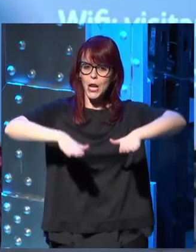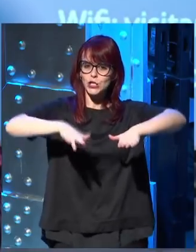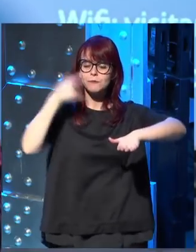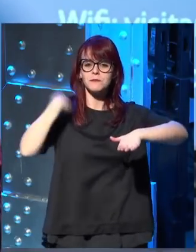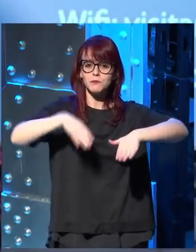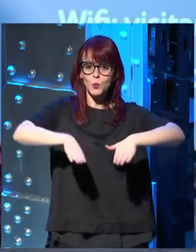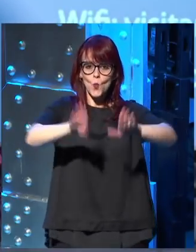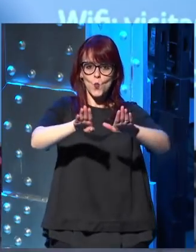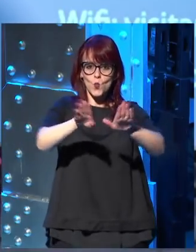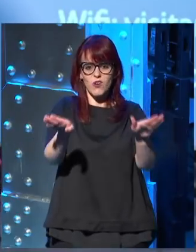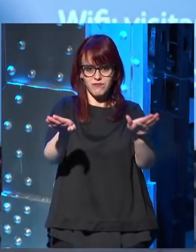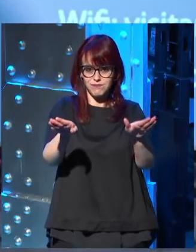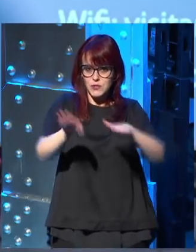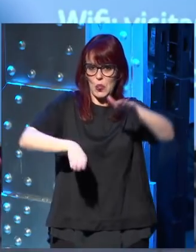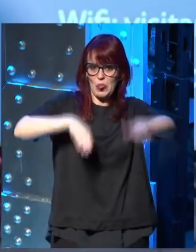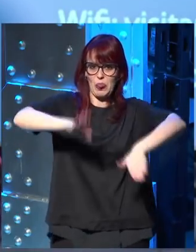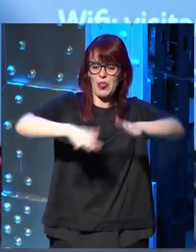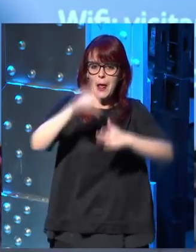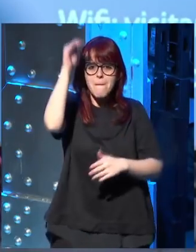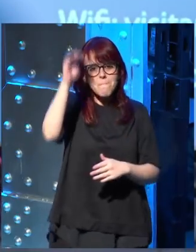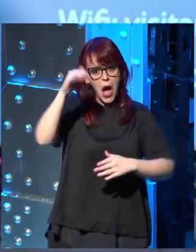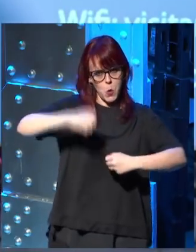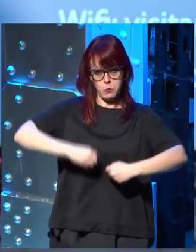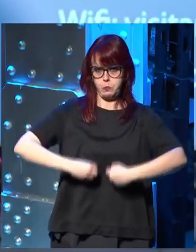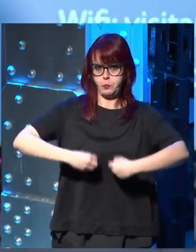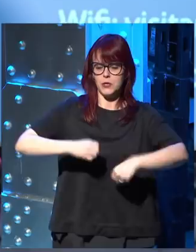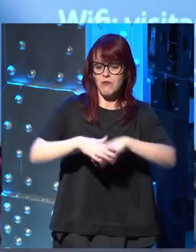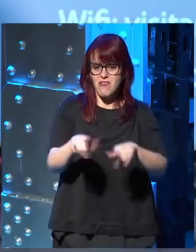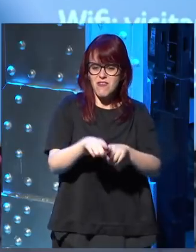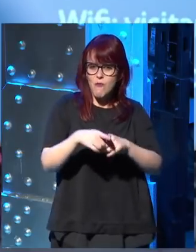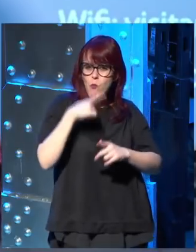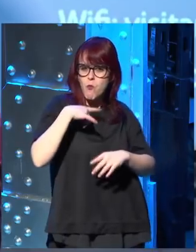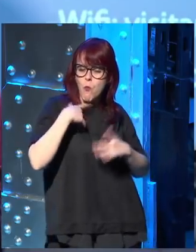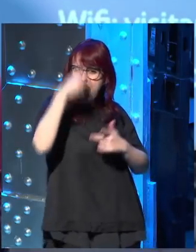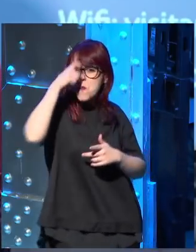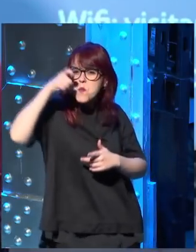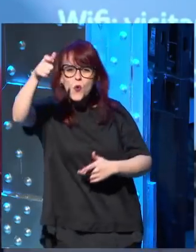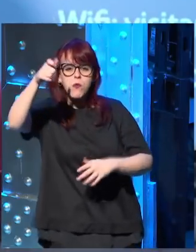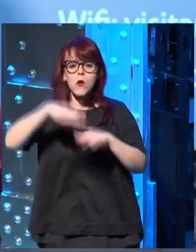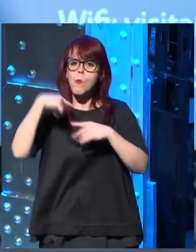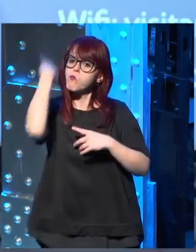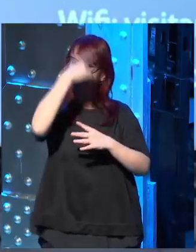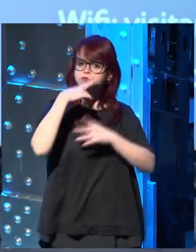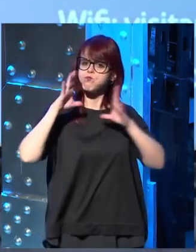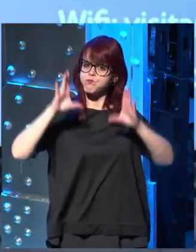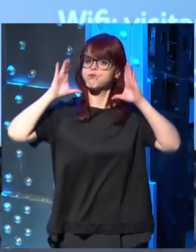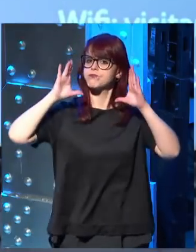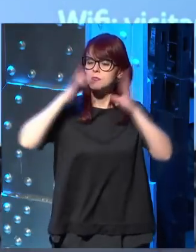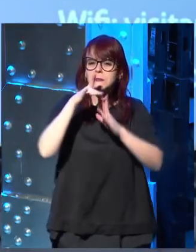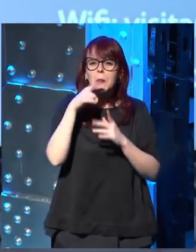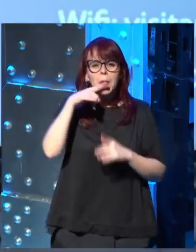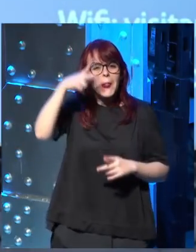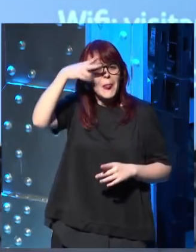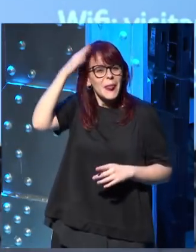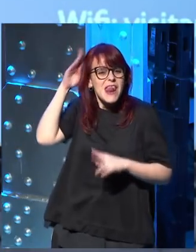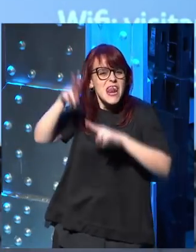los zapatos hacia afuera, bajo y fornido, a la manera campesina, con la cabeza grande, el pelo muy